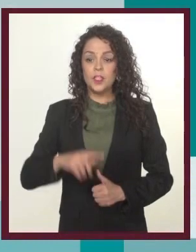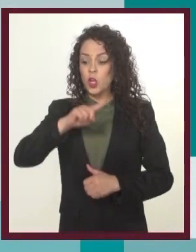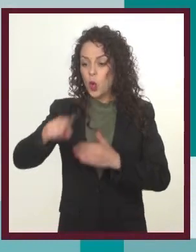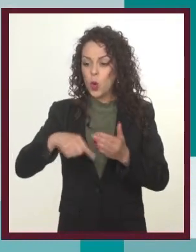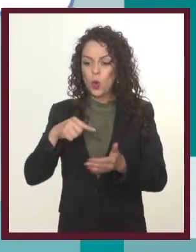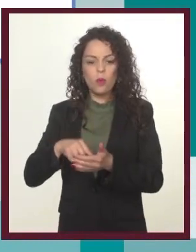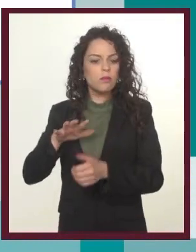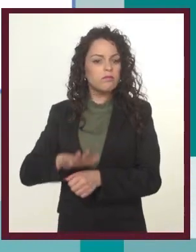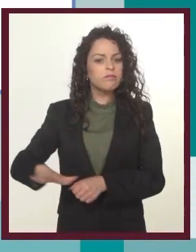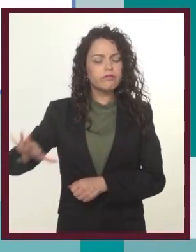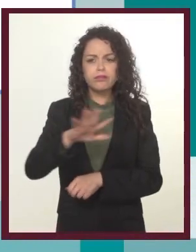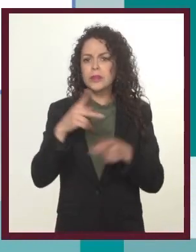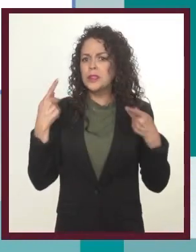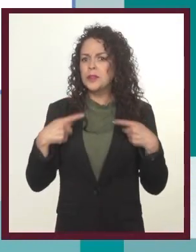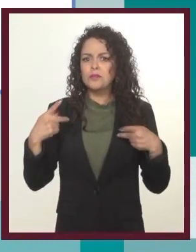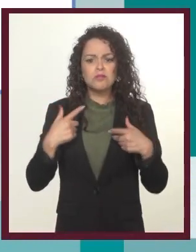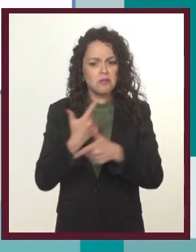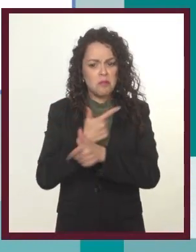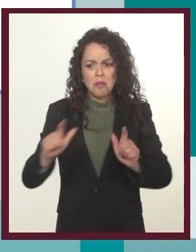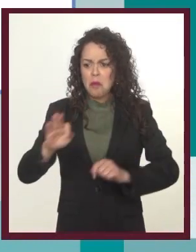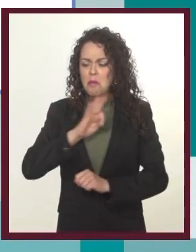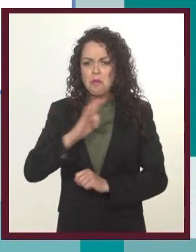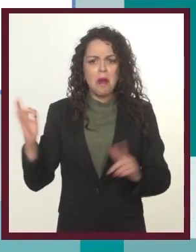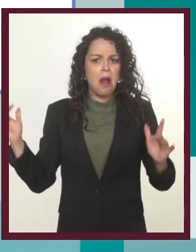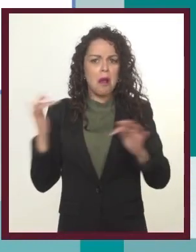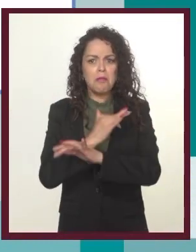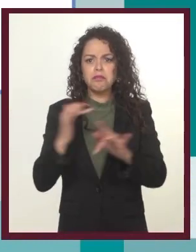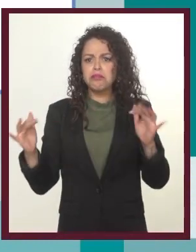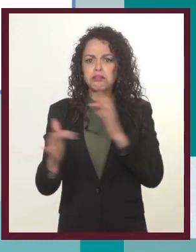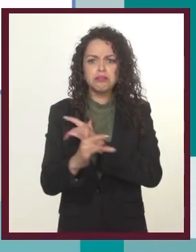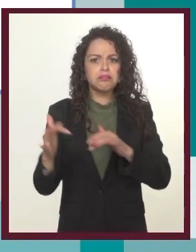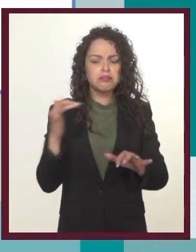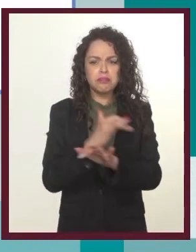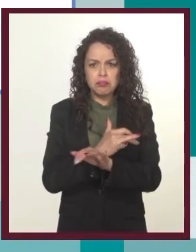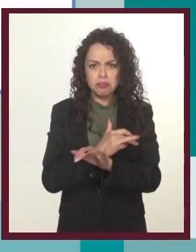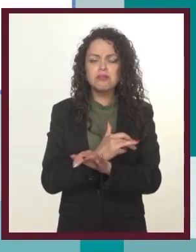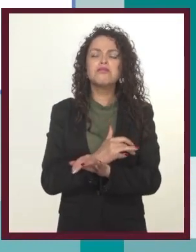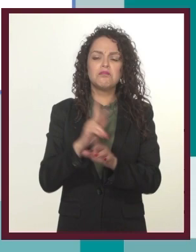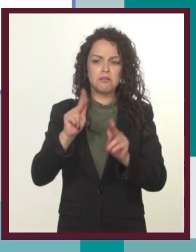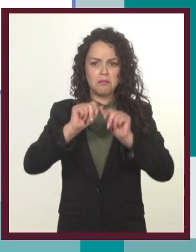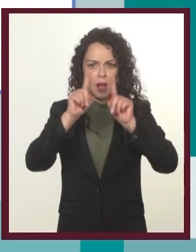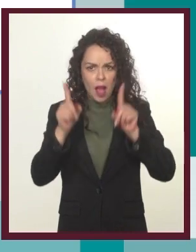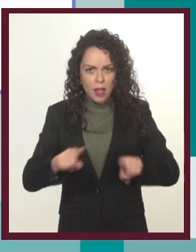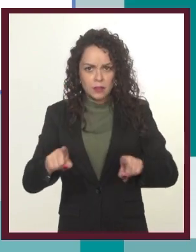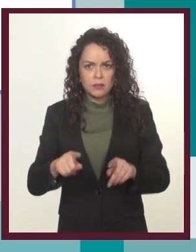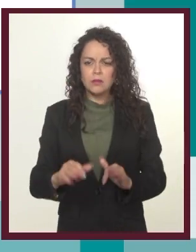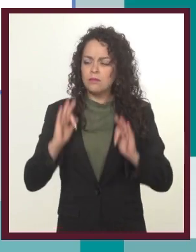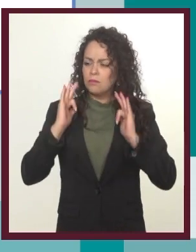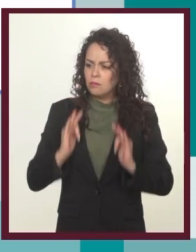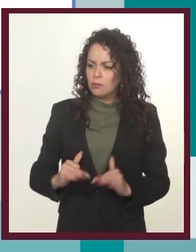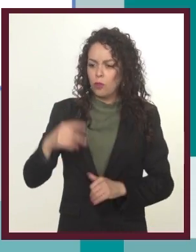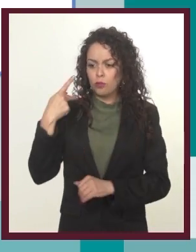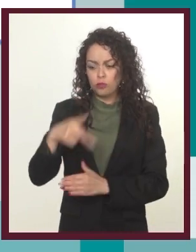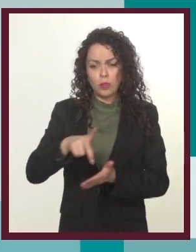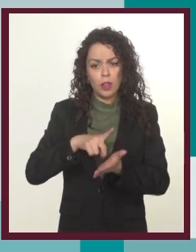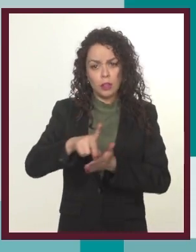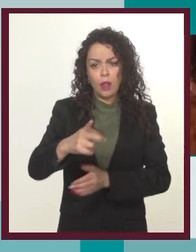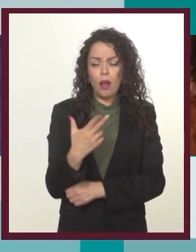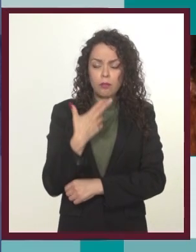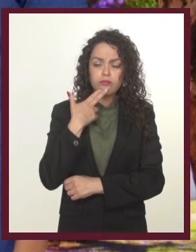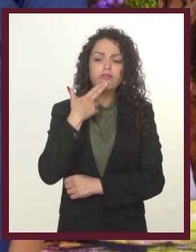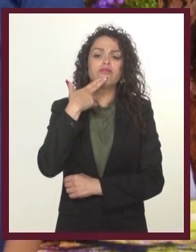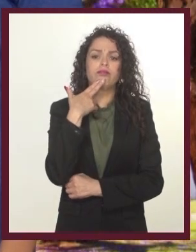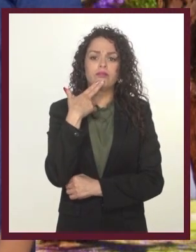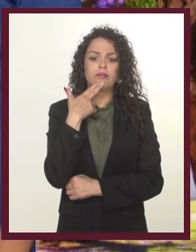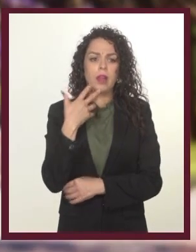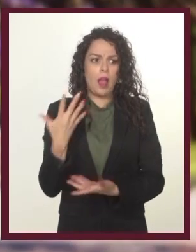Es el espacio donde cualquier persona puede estar o circular libremente en paz y armonía en pleno uso de sus derechos. Bueno,